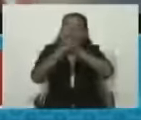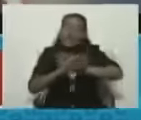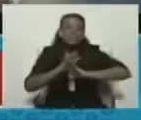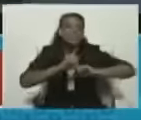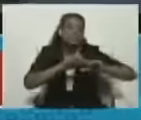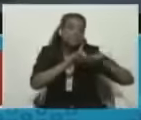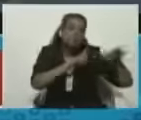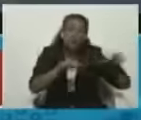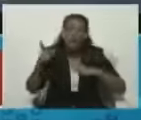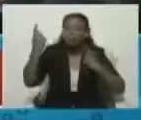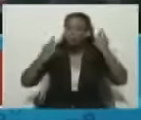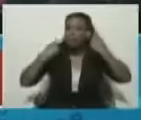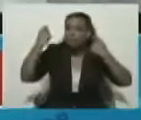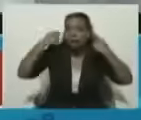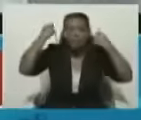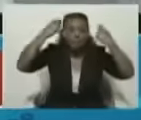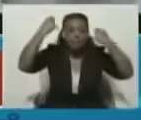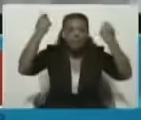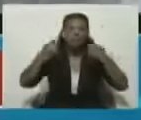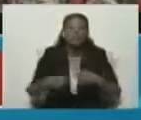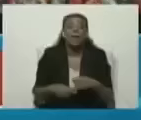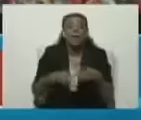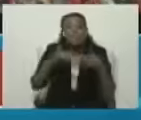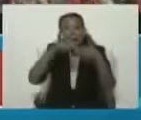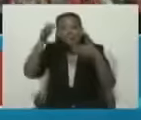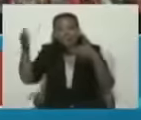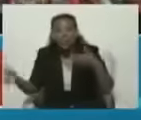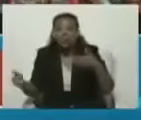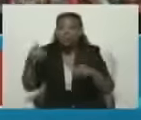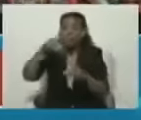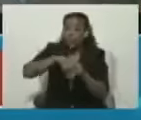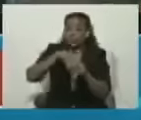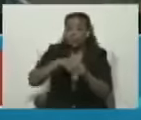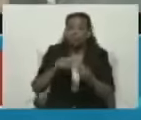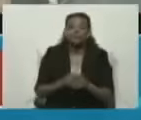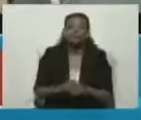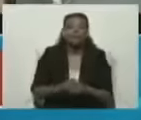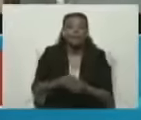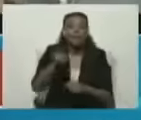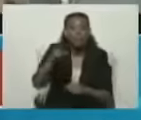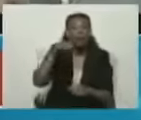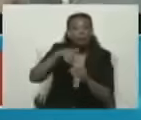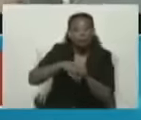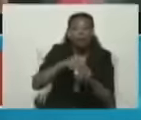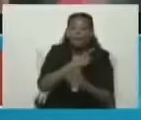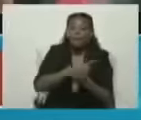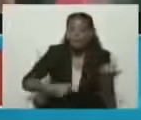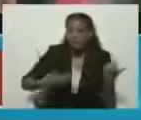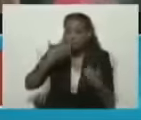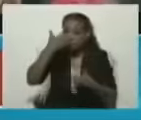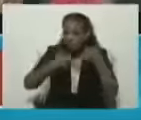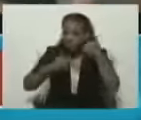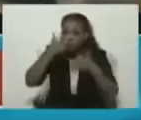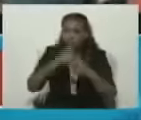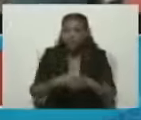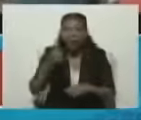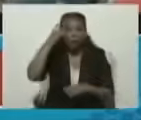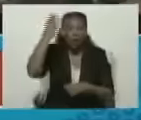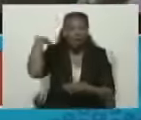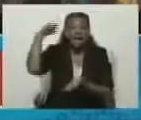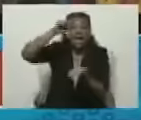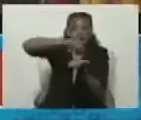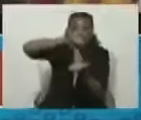campaña del candidato de la lealtad, del futuro de la patria, del candidato Nicolás Maduro. Lo que pasó ayer en